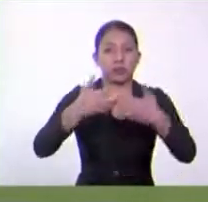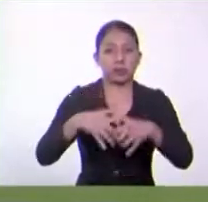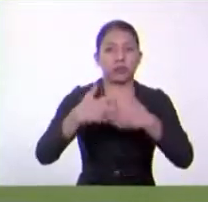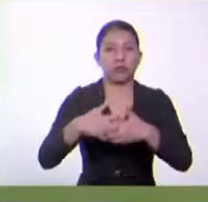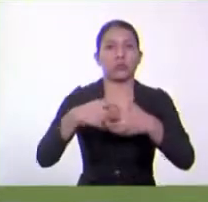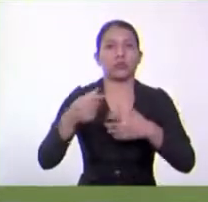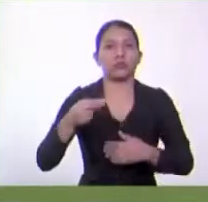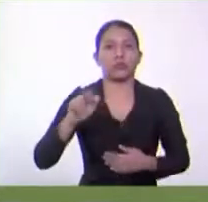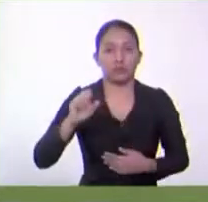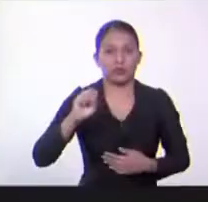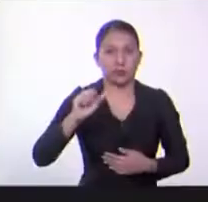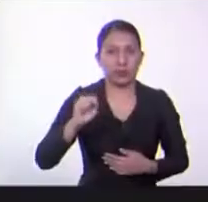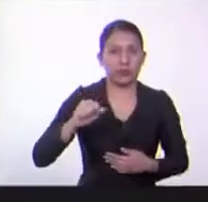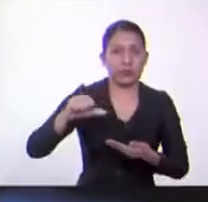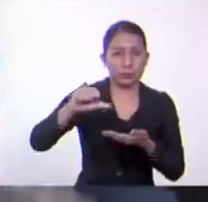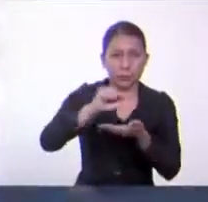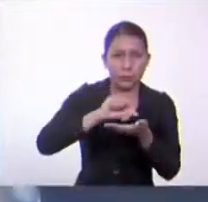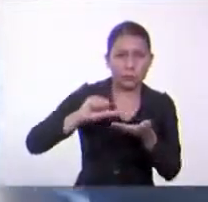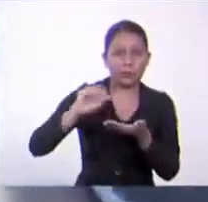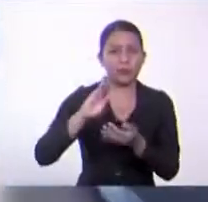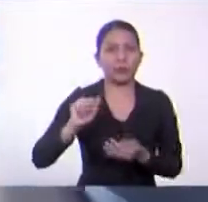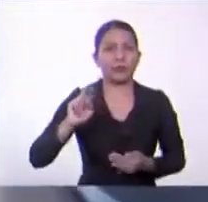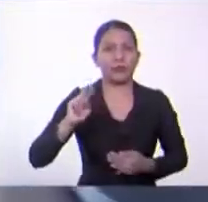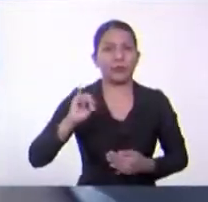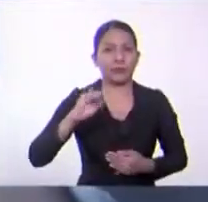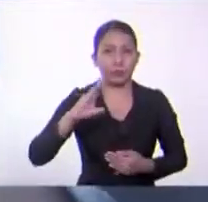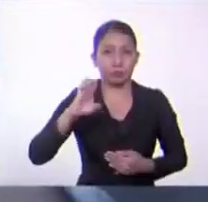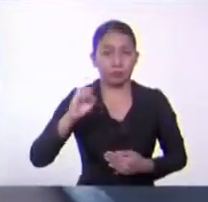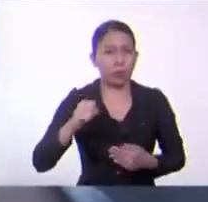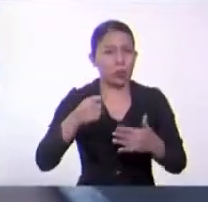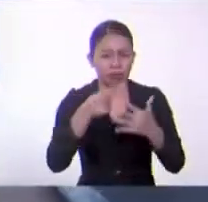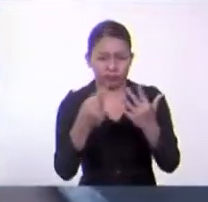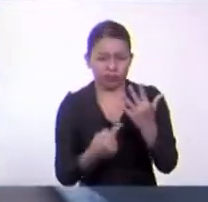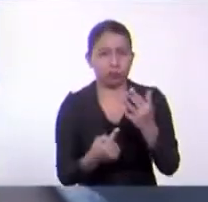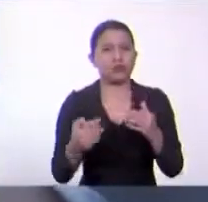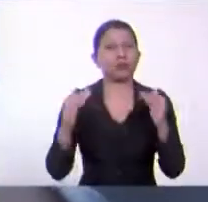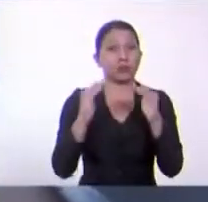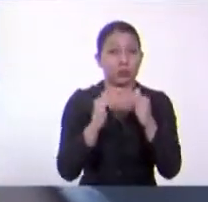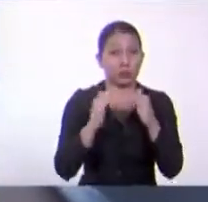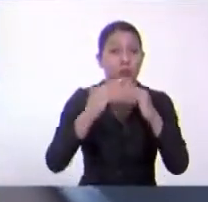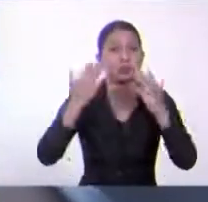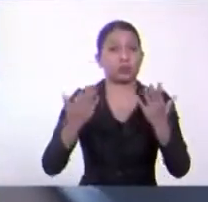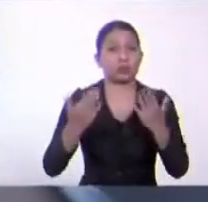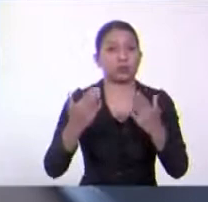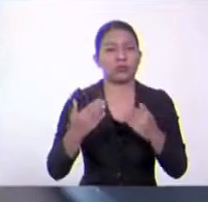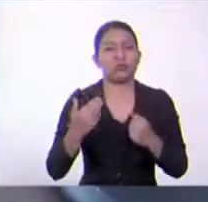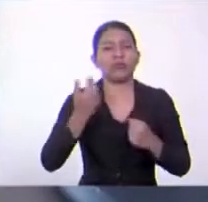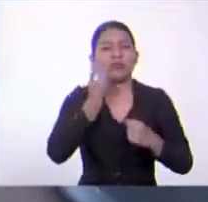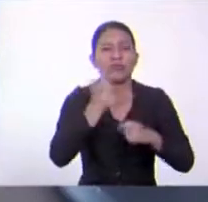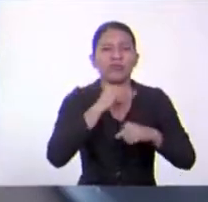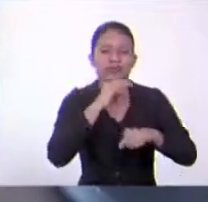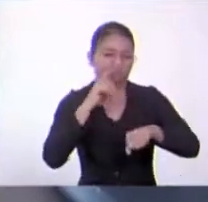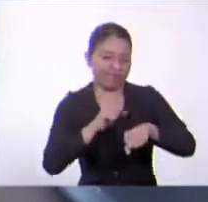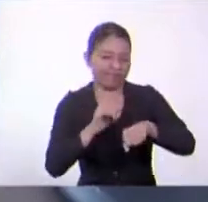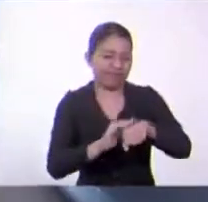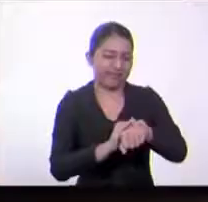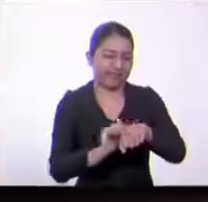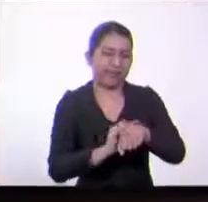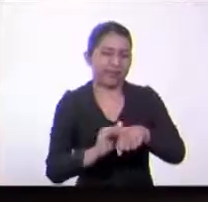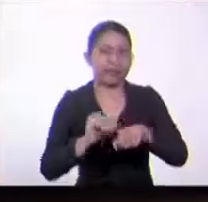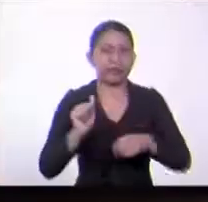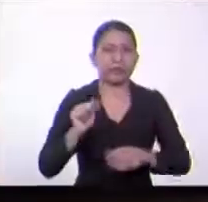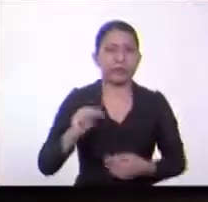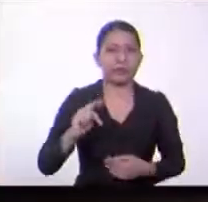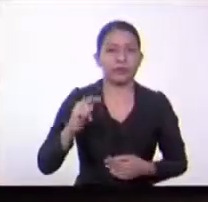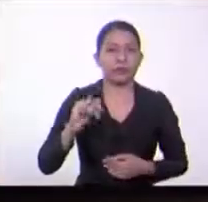grasas y aceite, entre otros. Se usa también como desinfectante y antiséptico